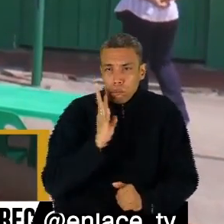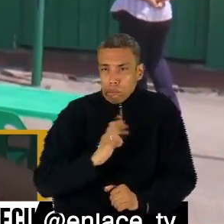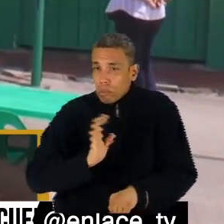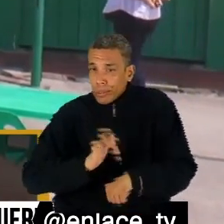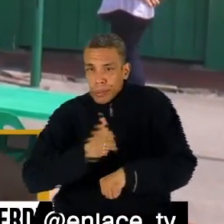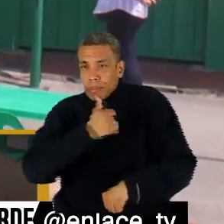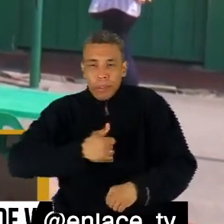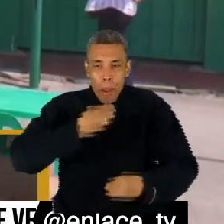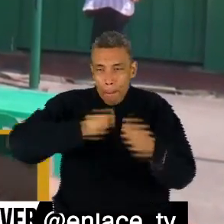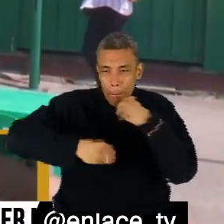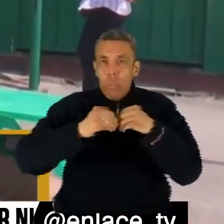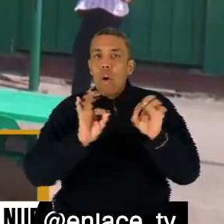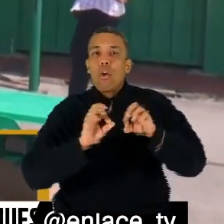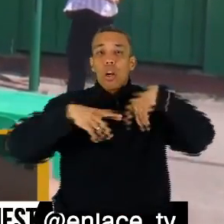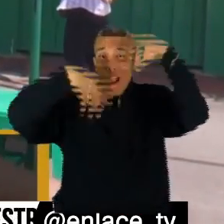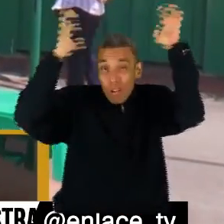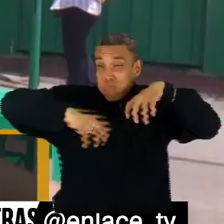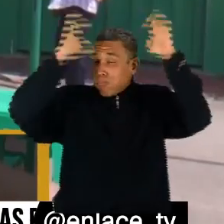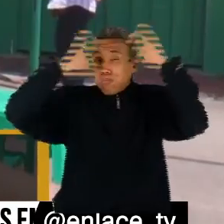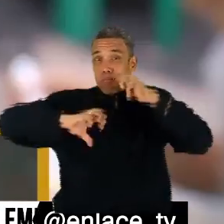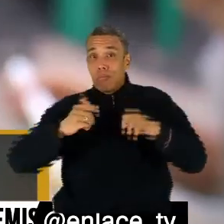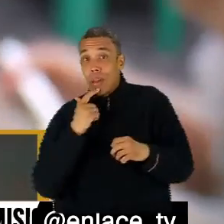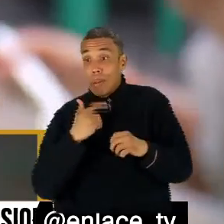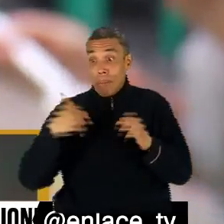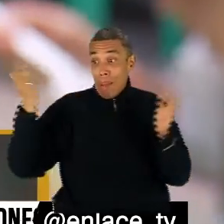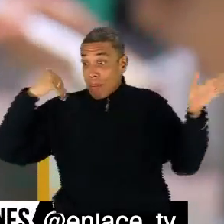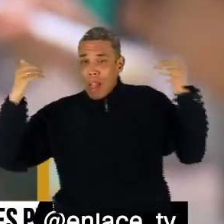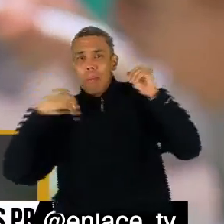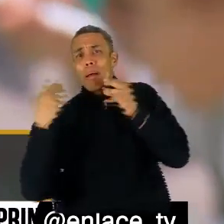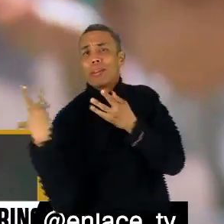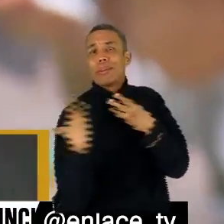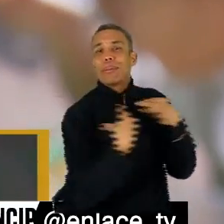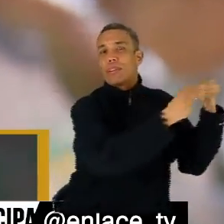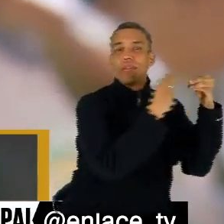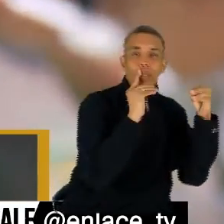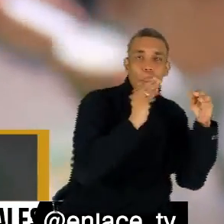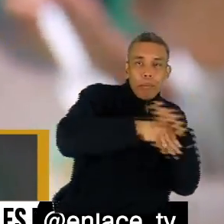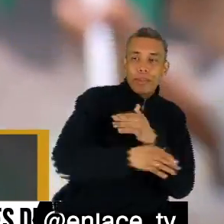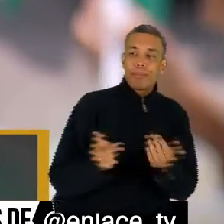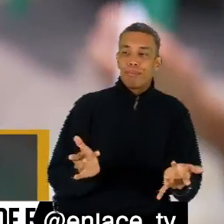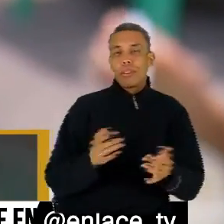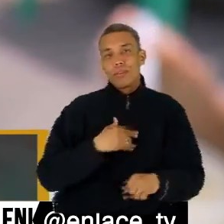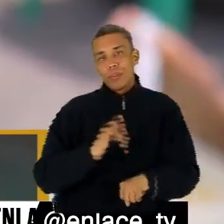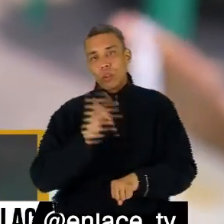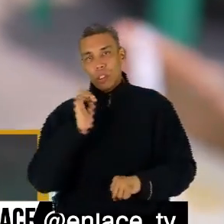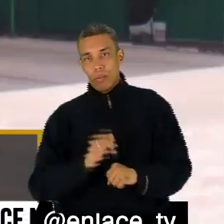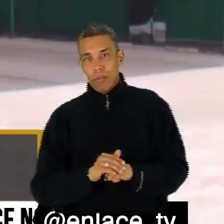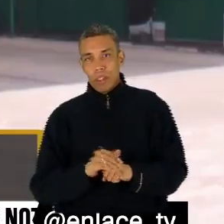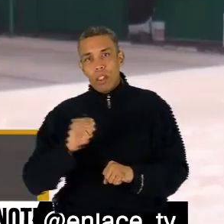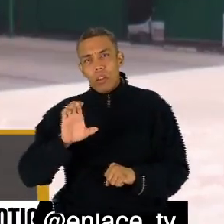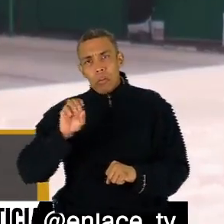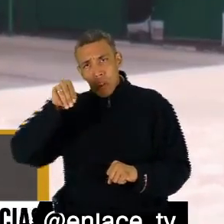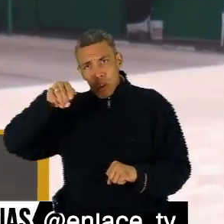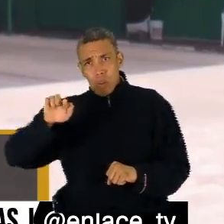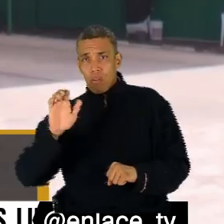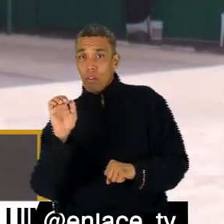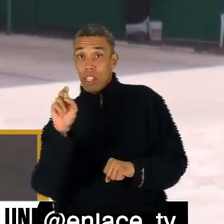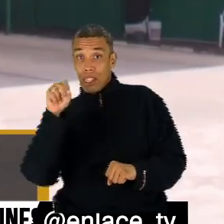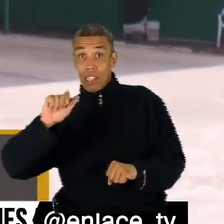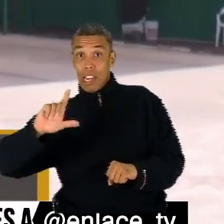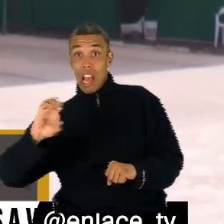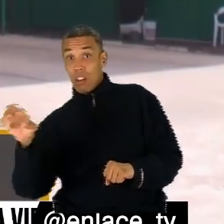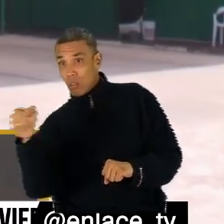cortar la clase a las 11, 11 y media que llega el almuerzo. Estos alimentos son entregados por una entidad de carácter privado y son de buena calidad. El reclamo